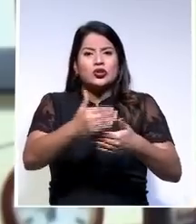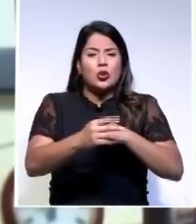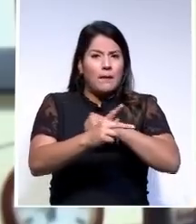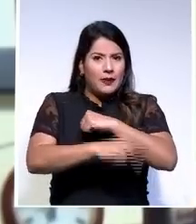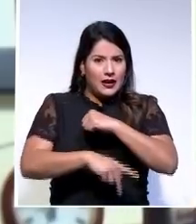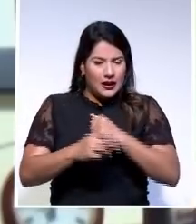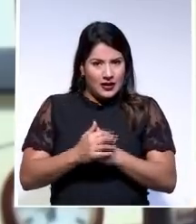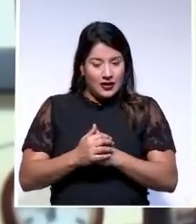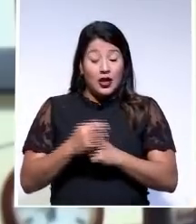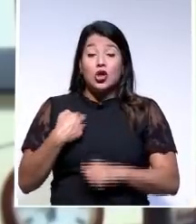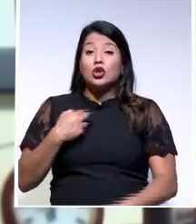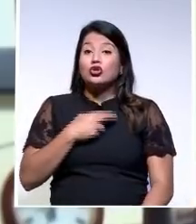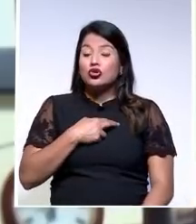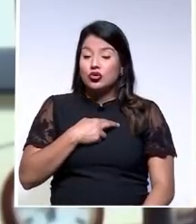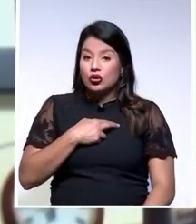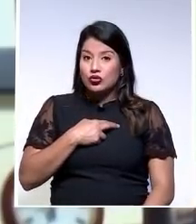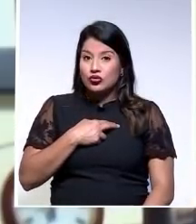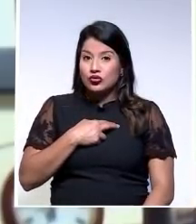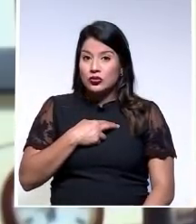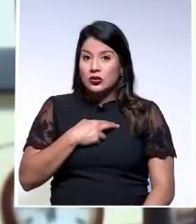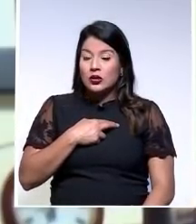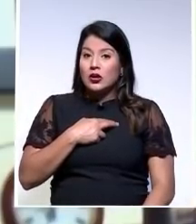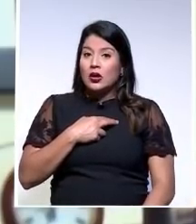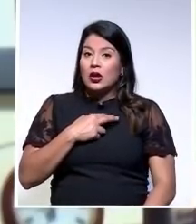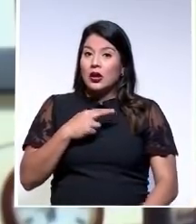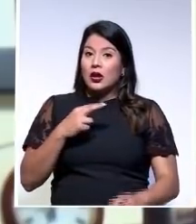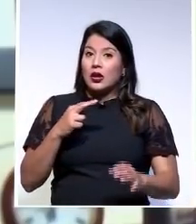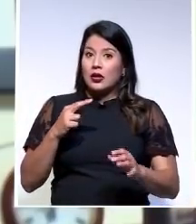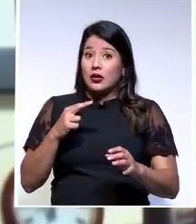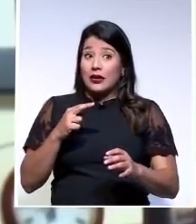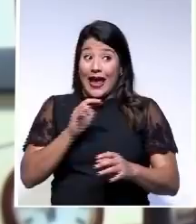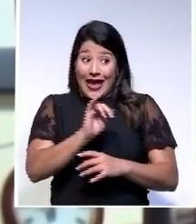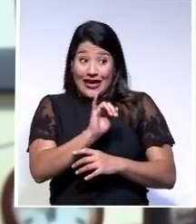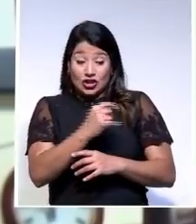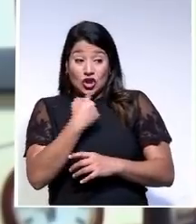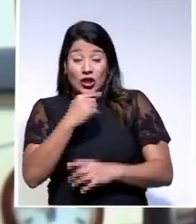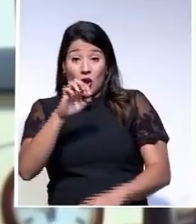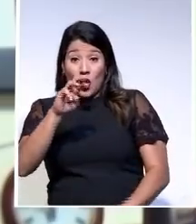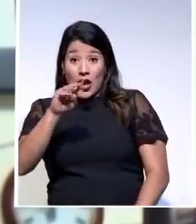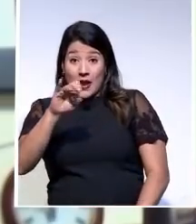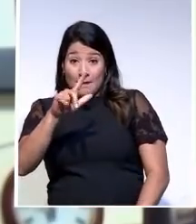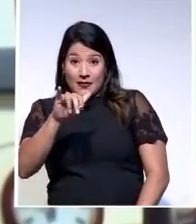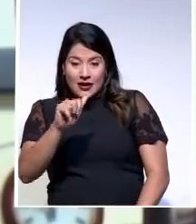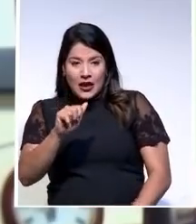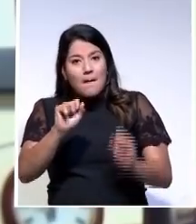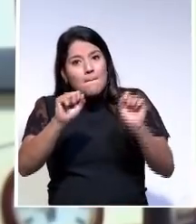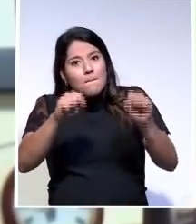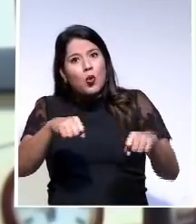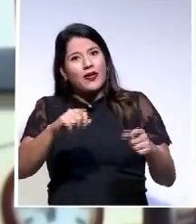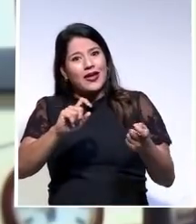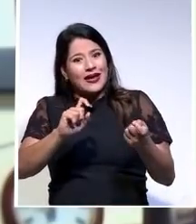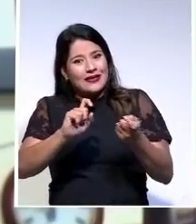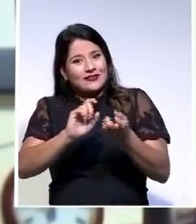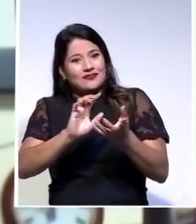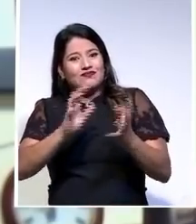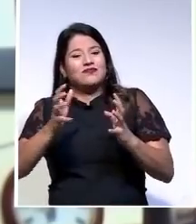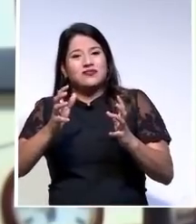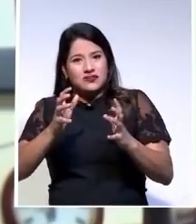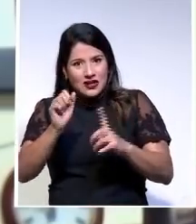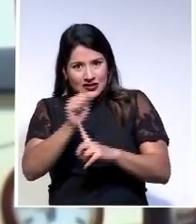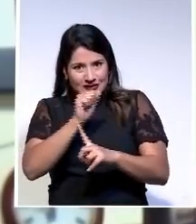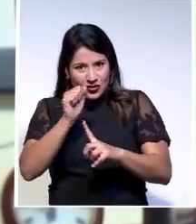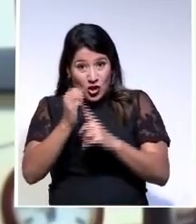Hacer esa afirmación podría generar una falsa situación de lo que está pasando en Costa Rica, y en realidad, y